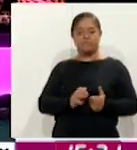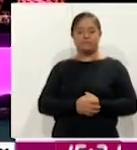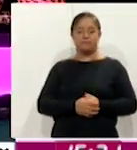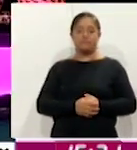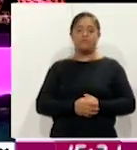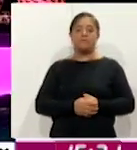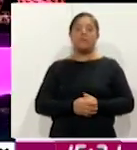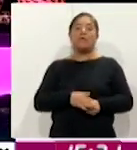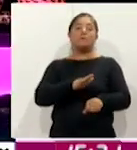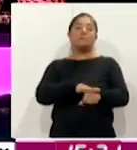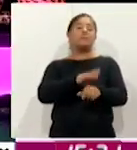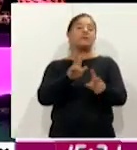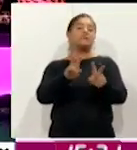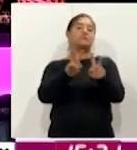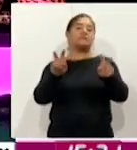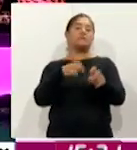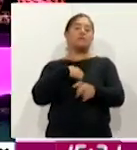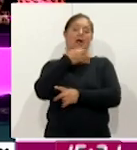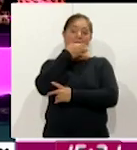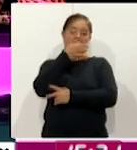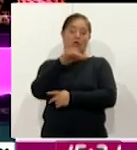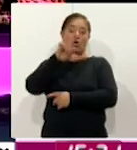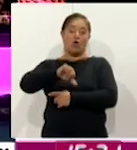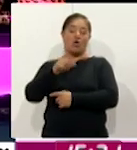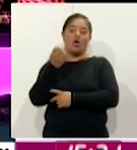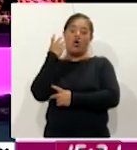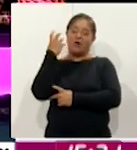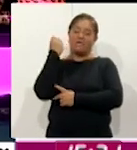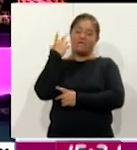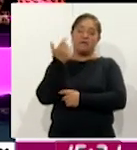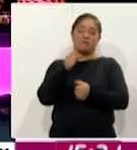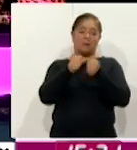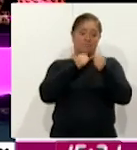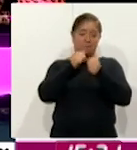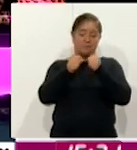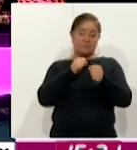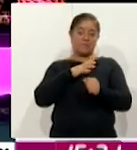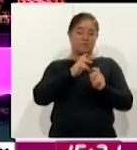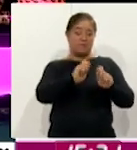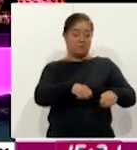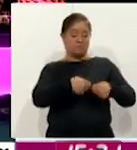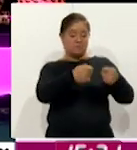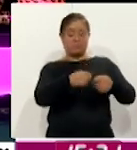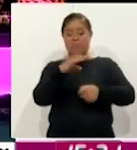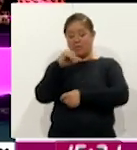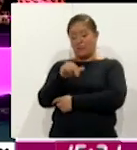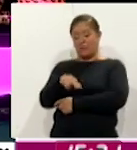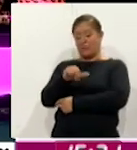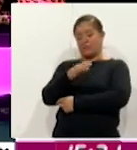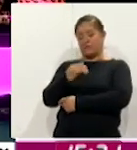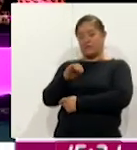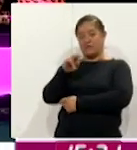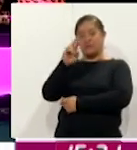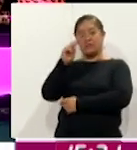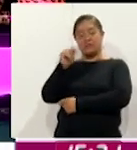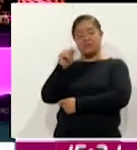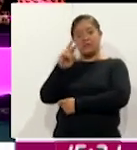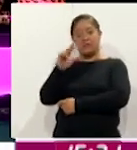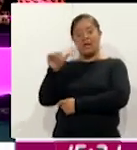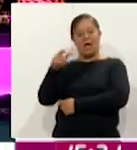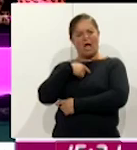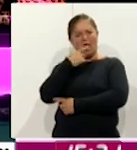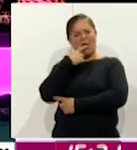Y en más temas, le comento que este día en conferencia de prensa, integrantes de la Canacintra reprocharon las actividades de